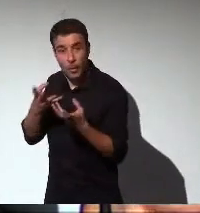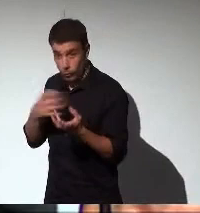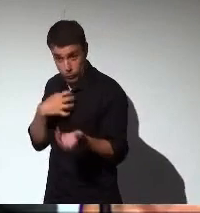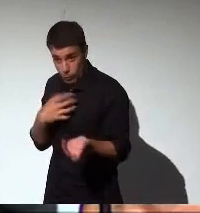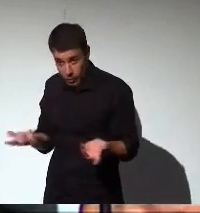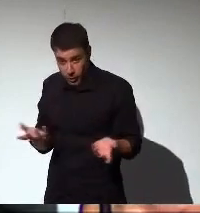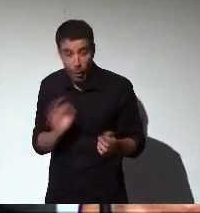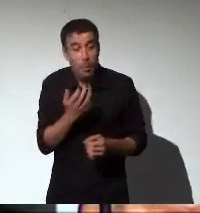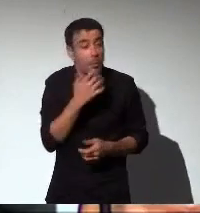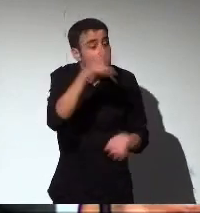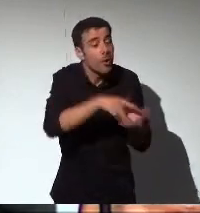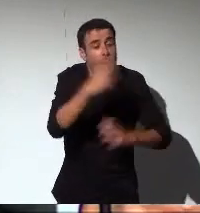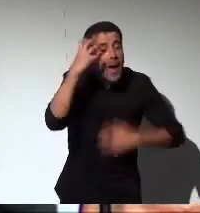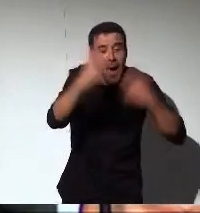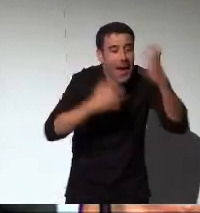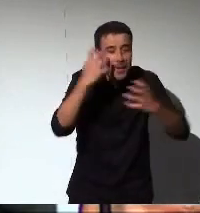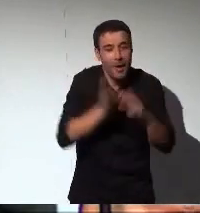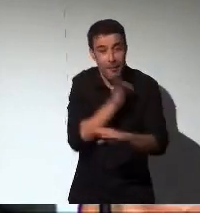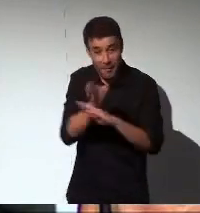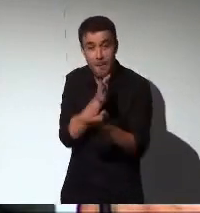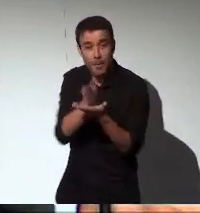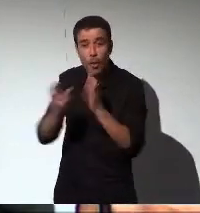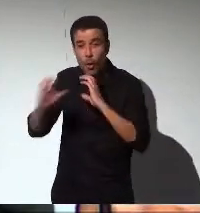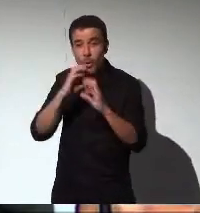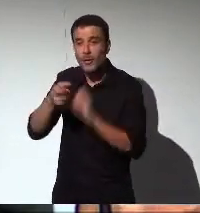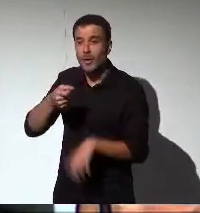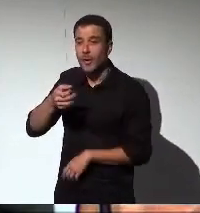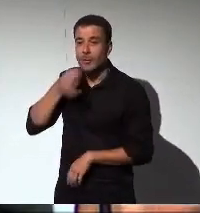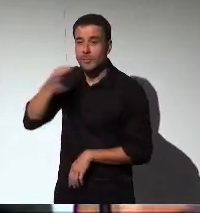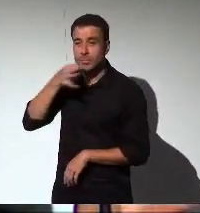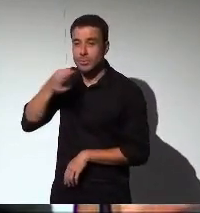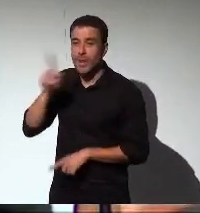Ni una especie animal tampoco puede salir a un medio de comunicación a hacer